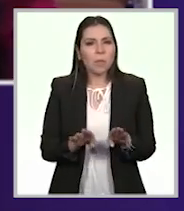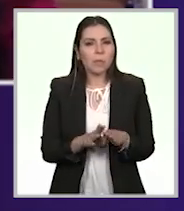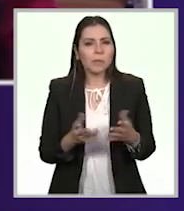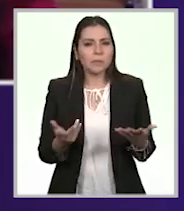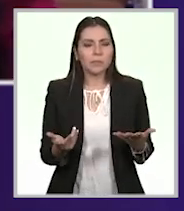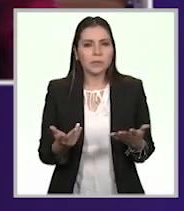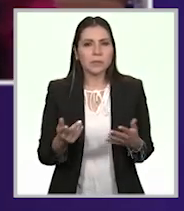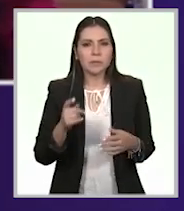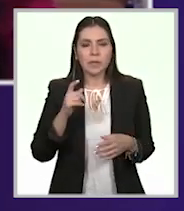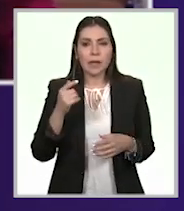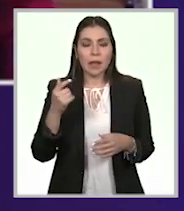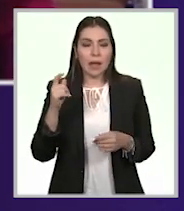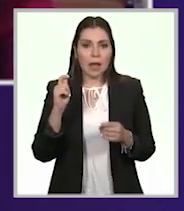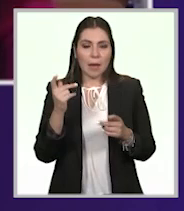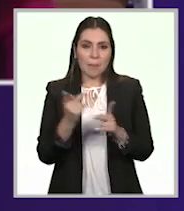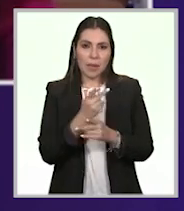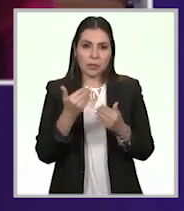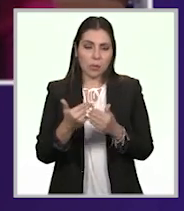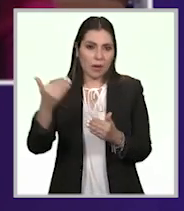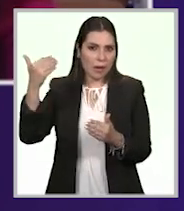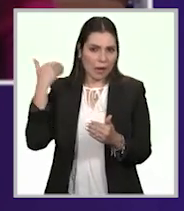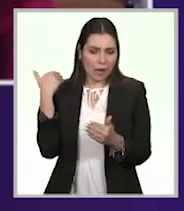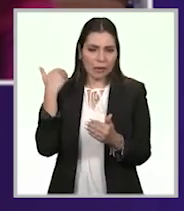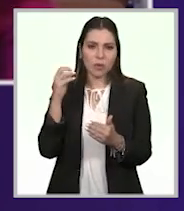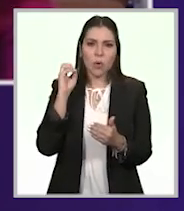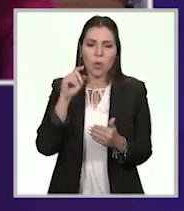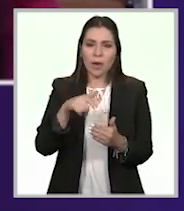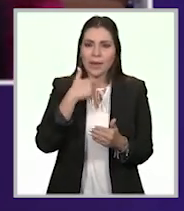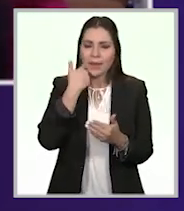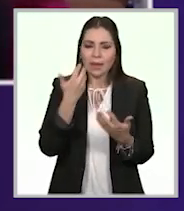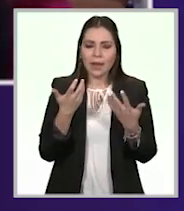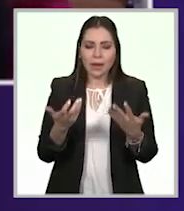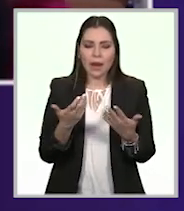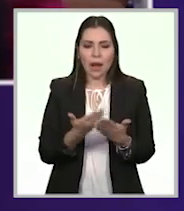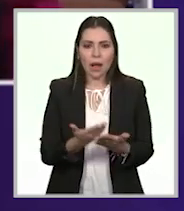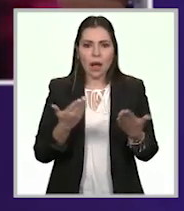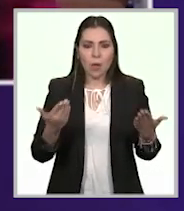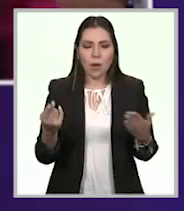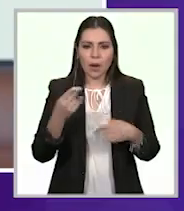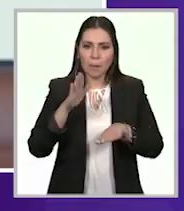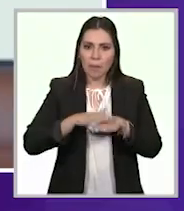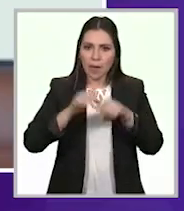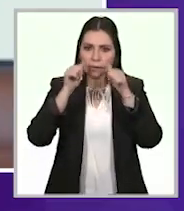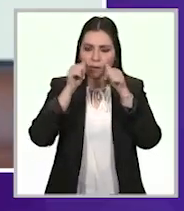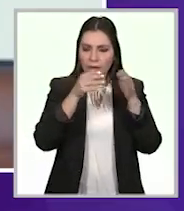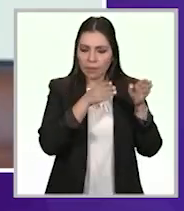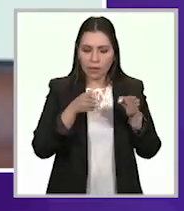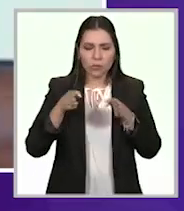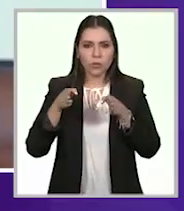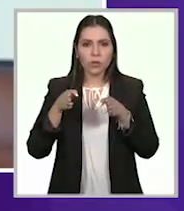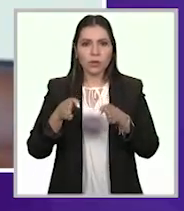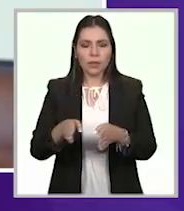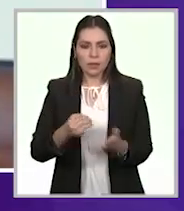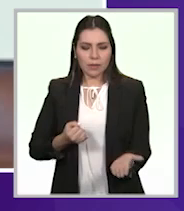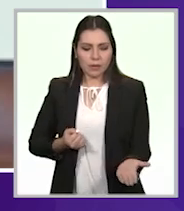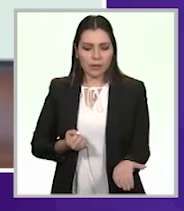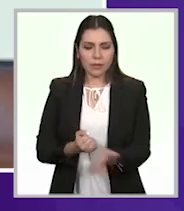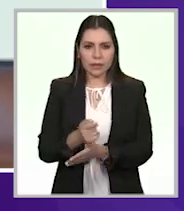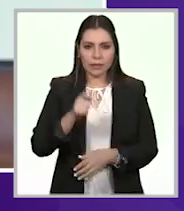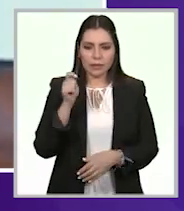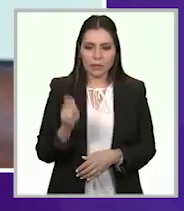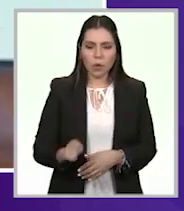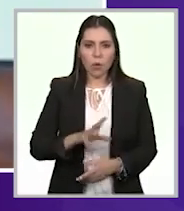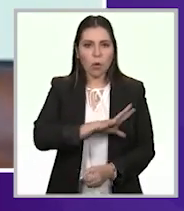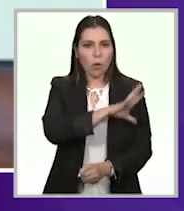una variación que lo que nos hace o lo que nos quiere invitar a hacer es a voltear a ver la